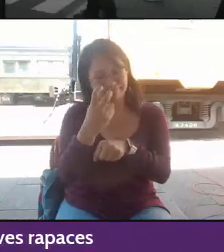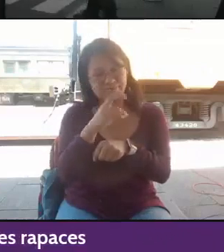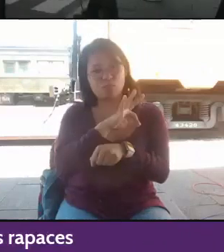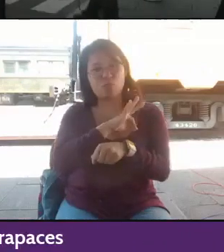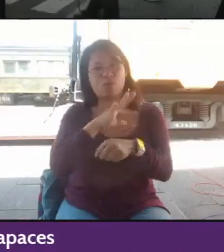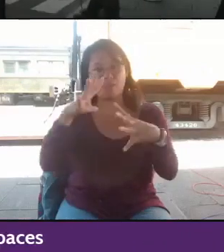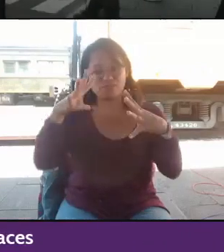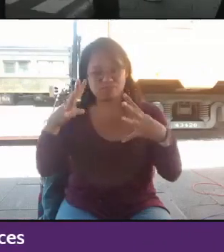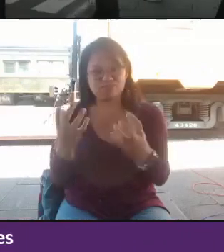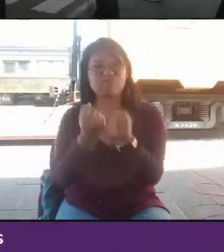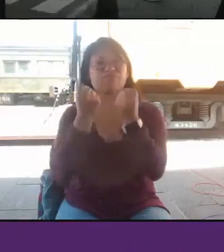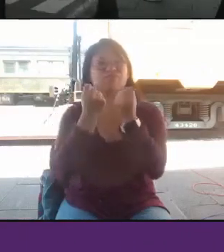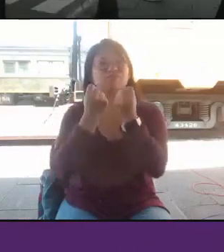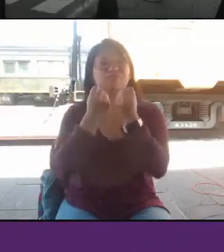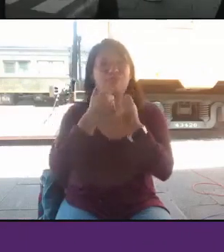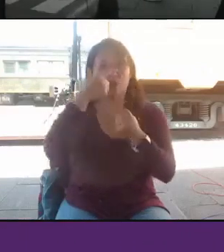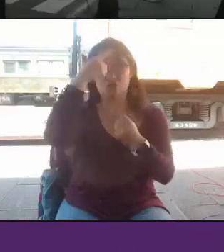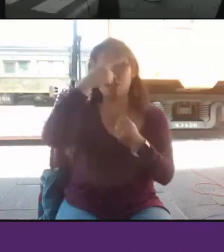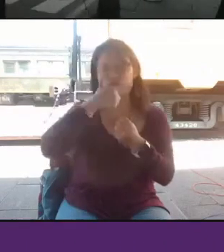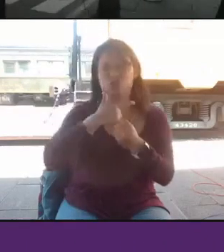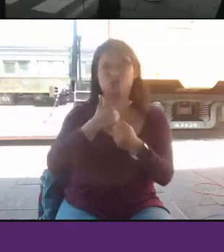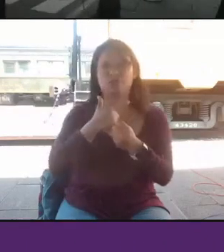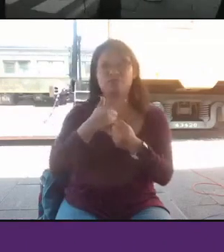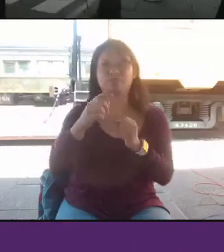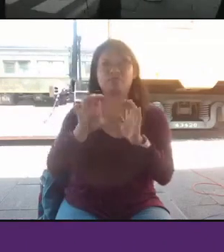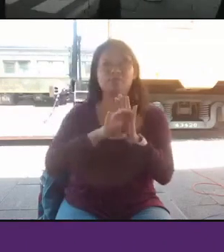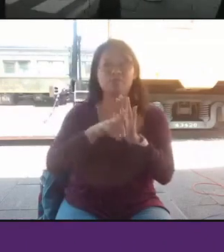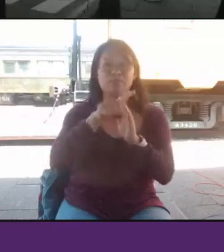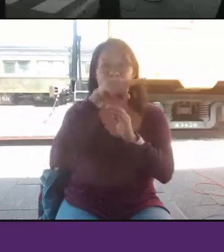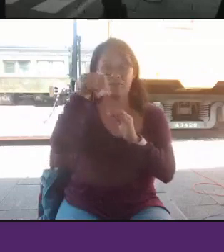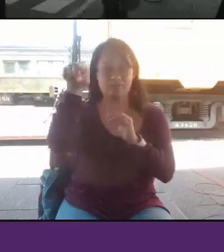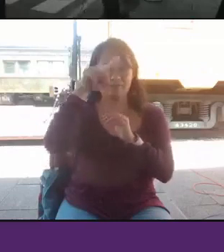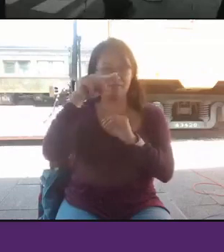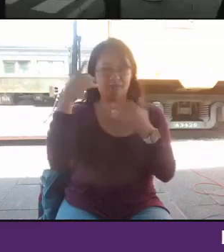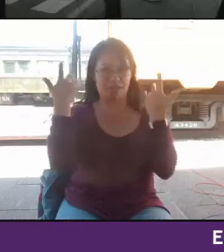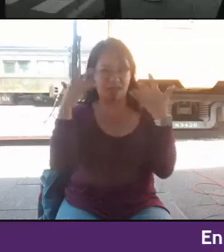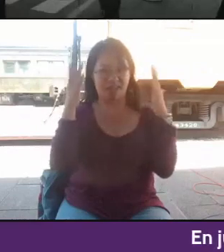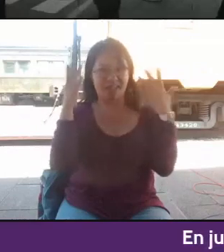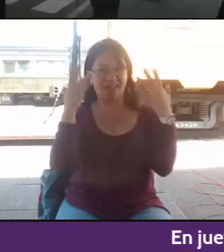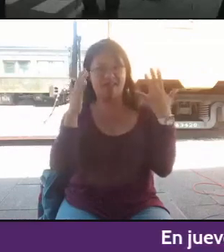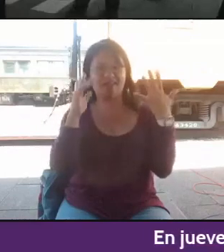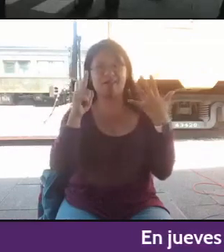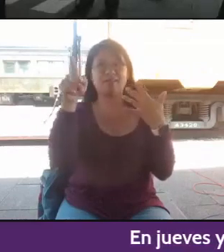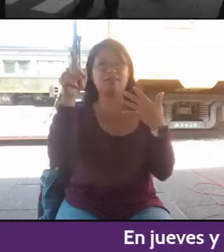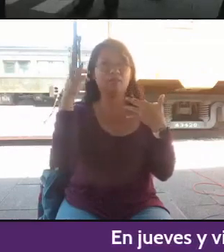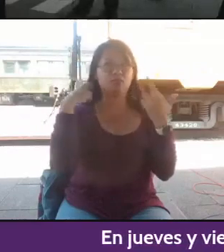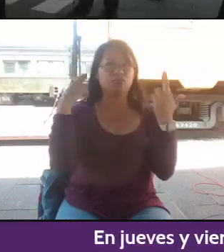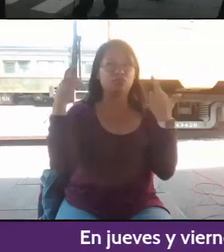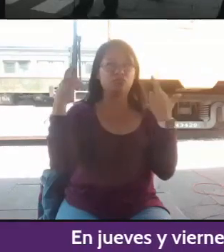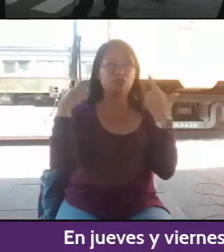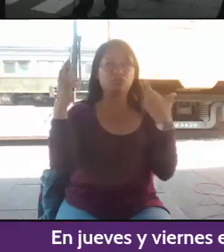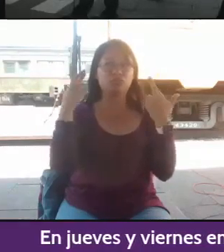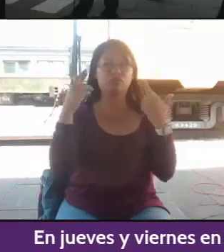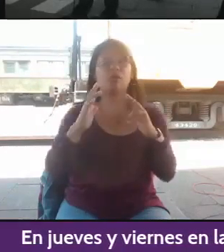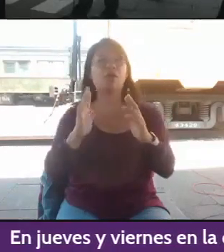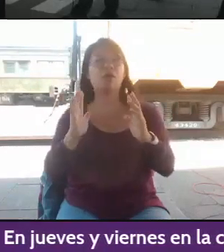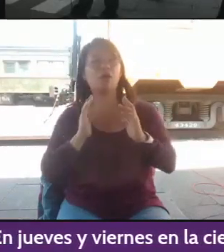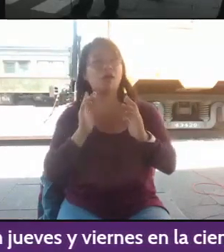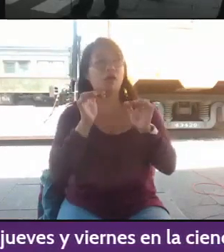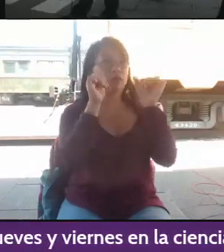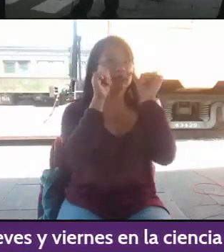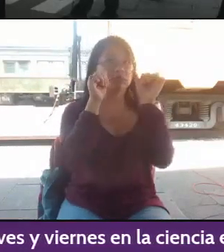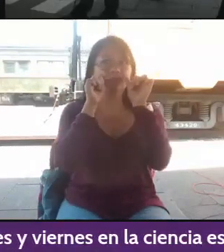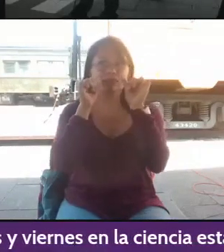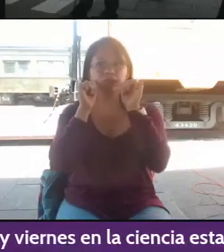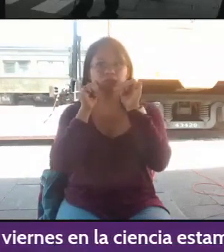al principio cuando aplaudieron que la lechita empezó a hacer así, que se empezó como a balancear. Bueno, eso tiene que ver con cualquier sonido que les llame la atención, ya sea para